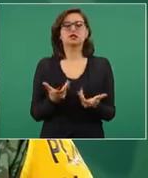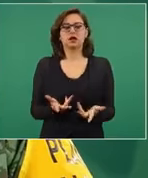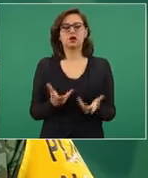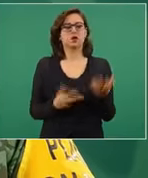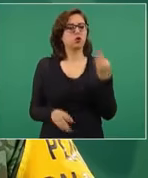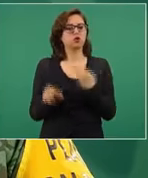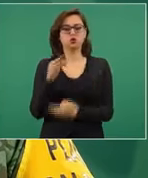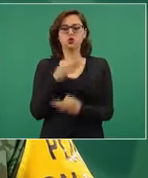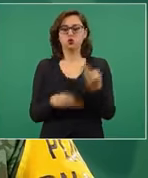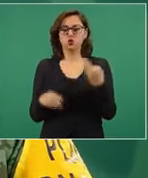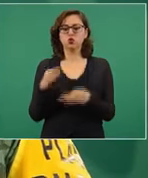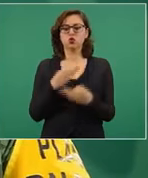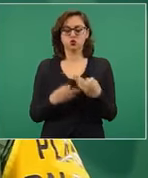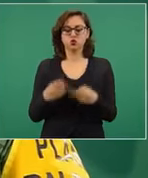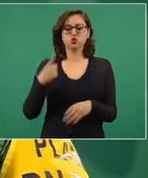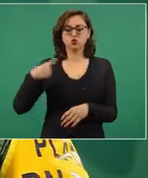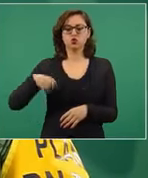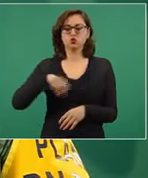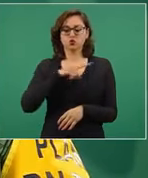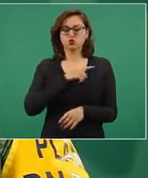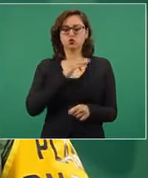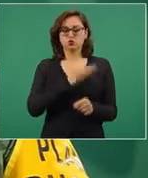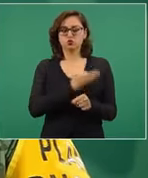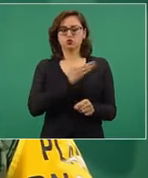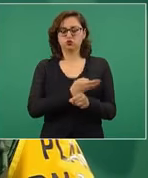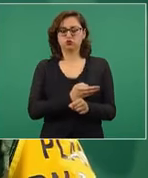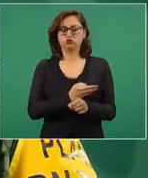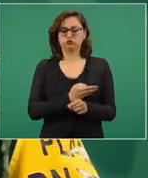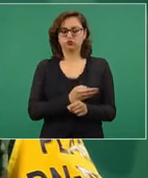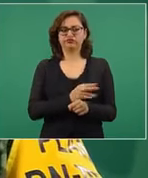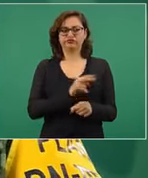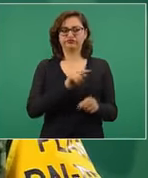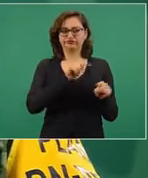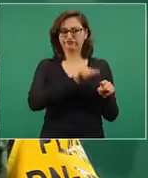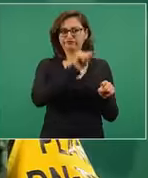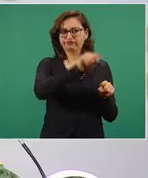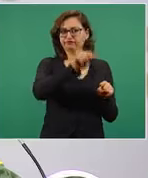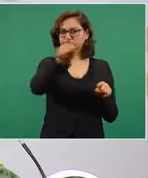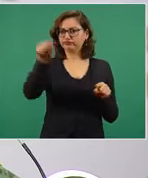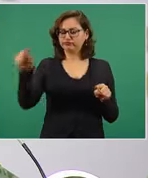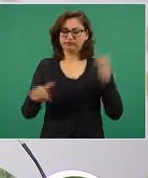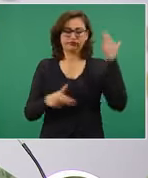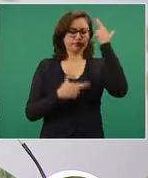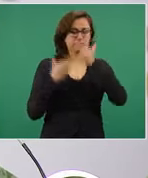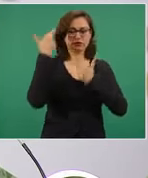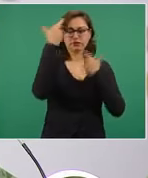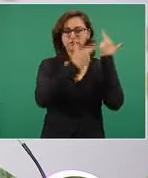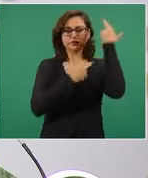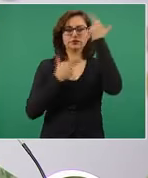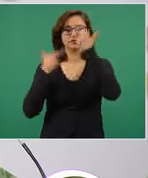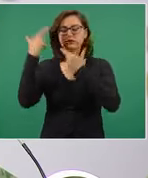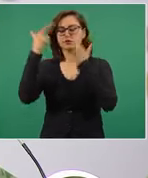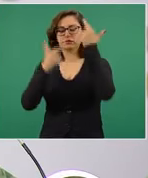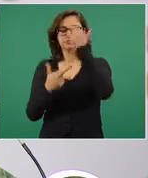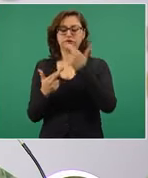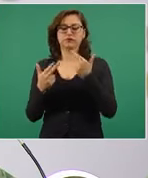Estamos haciendo en este momento un recorrido por las aduanas el día